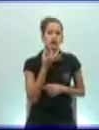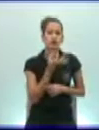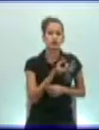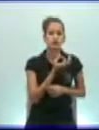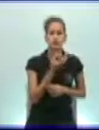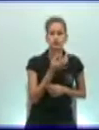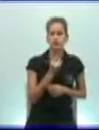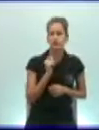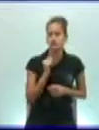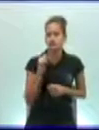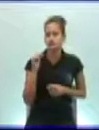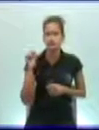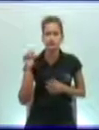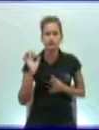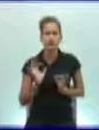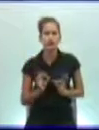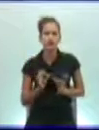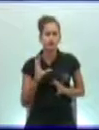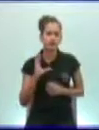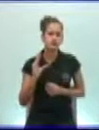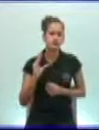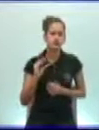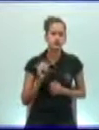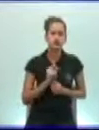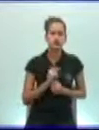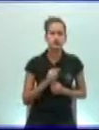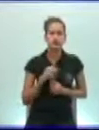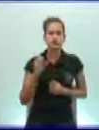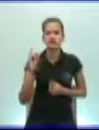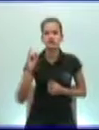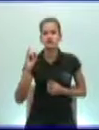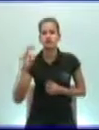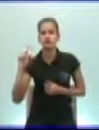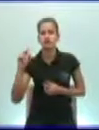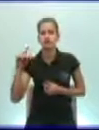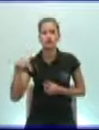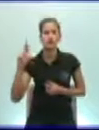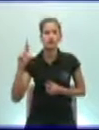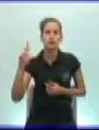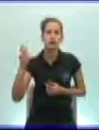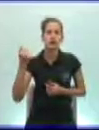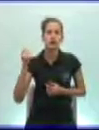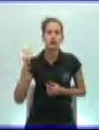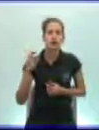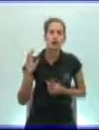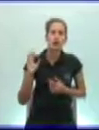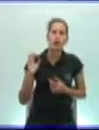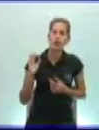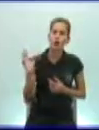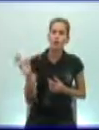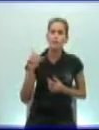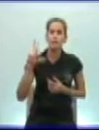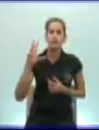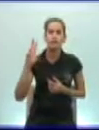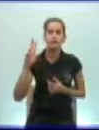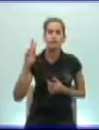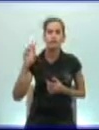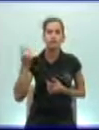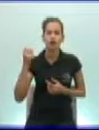tiempo, si es real lo que se dice, si está en singular o plural y a qué persona se